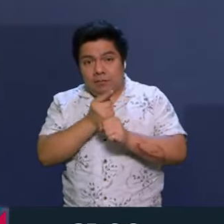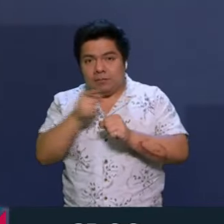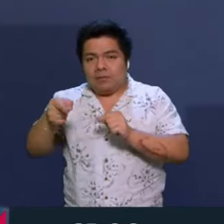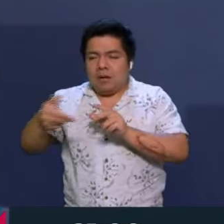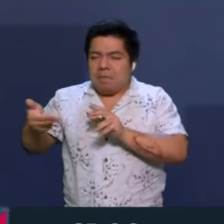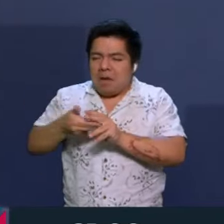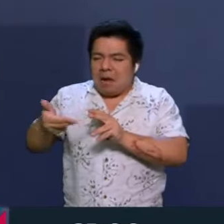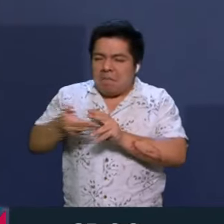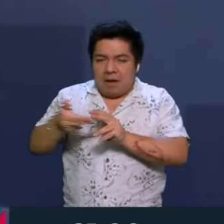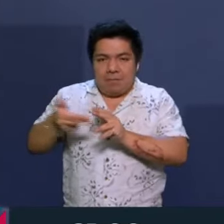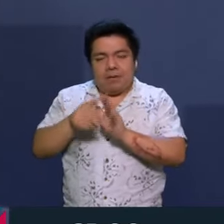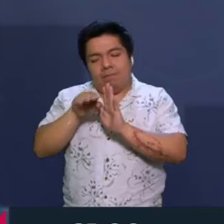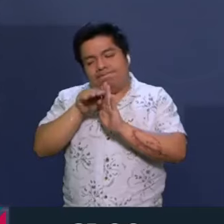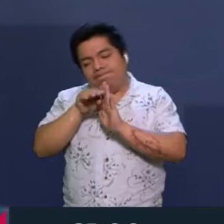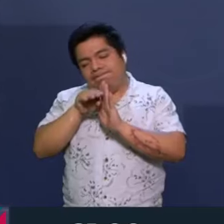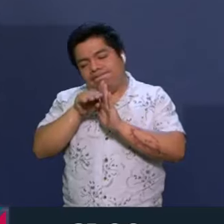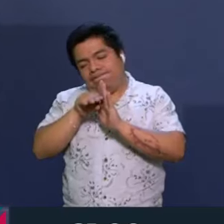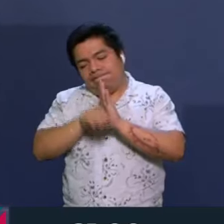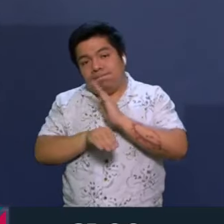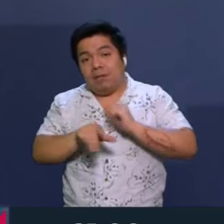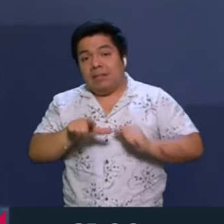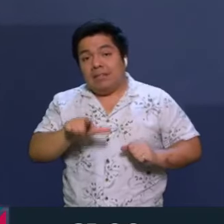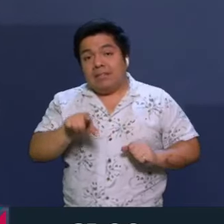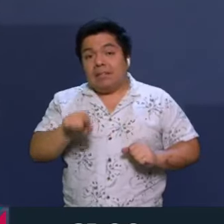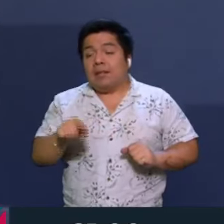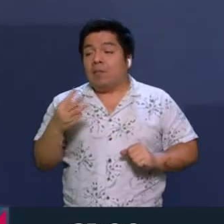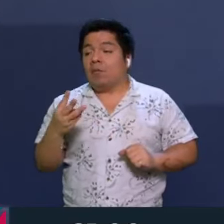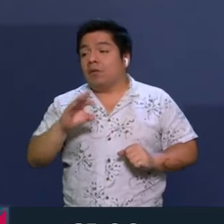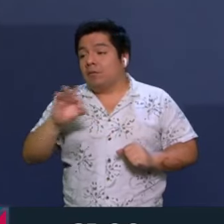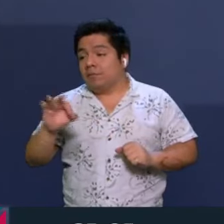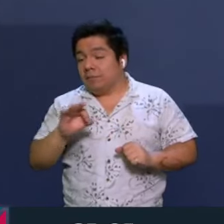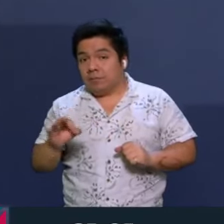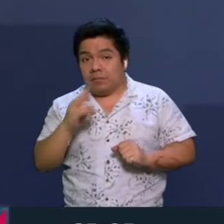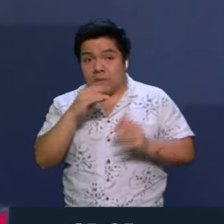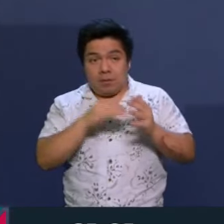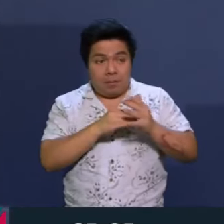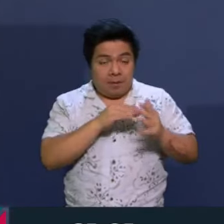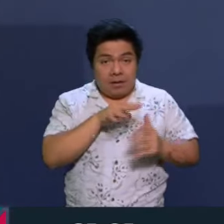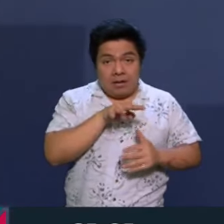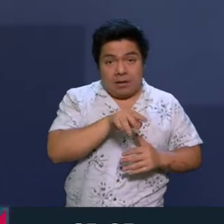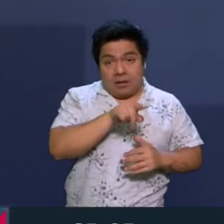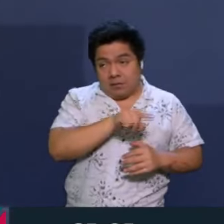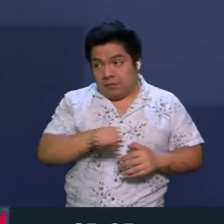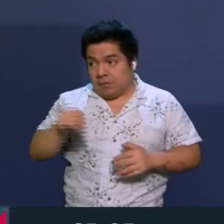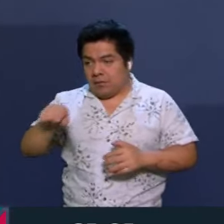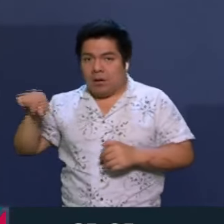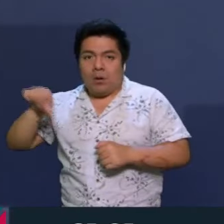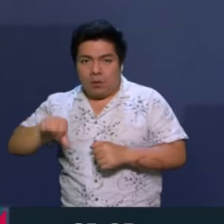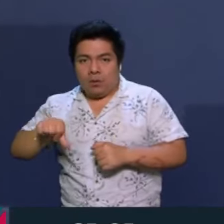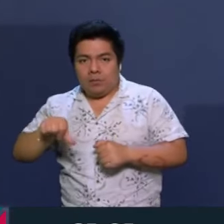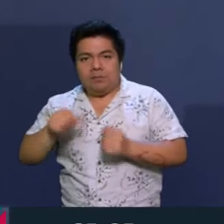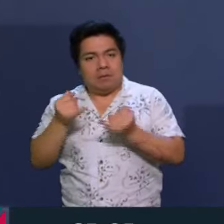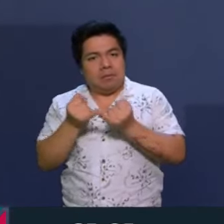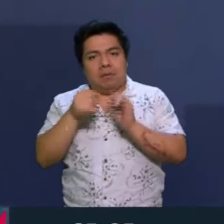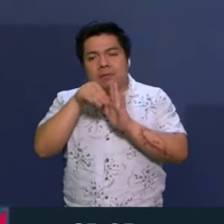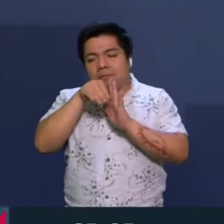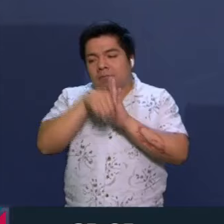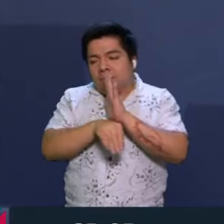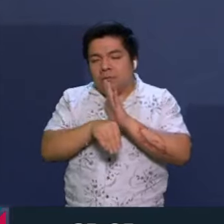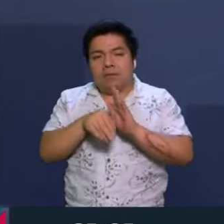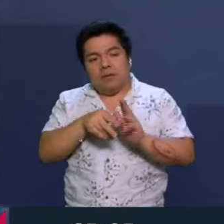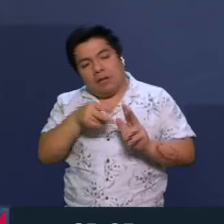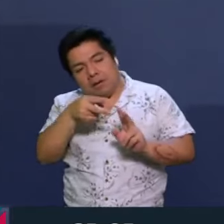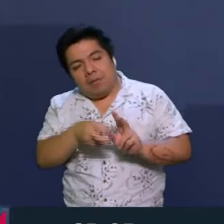homicidios dolosos ha disminuido en 17.3 de 2019 a la fecha también se informó que la tendencia de delitos de alto